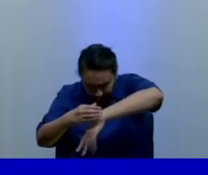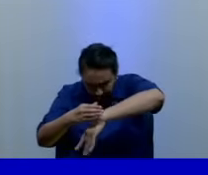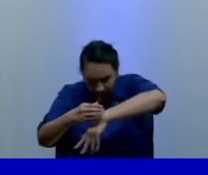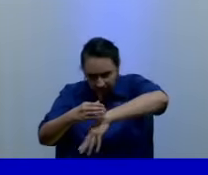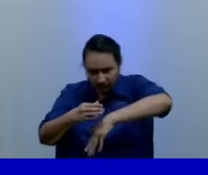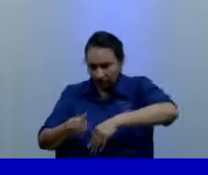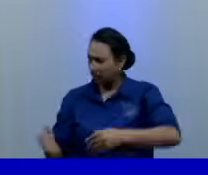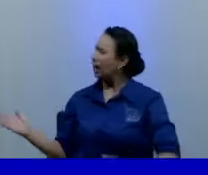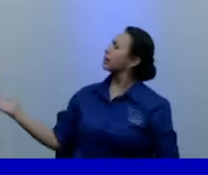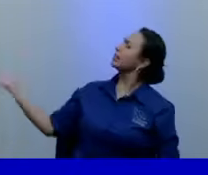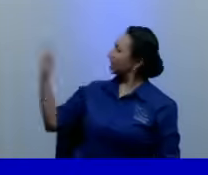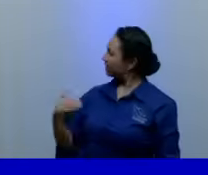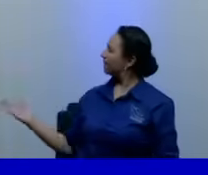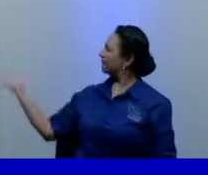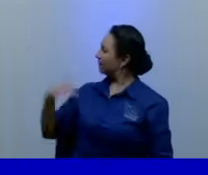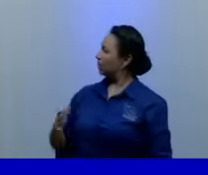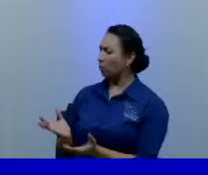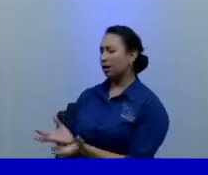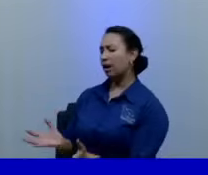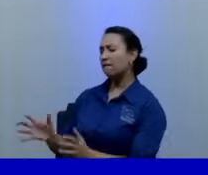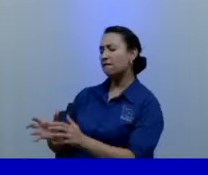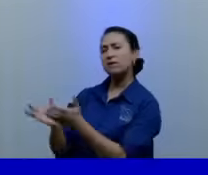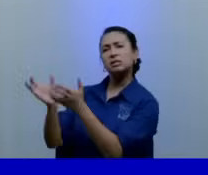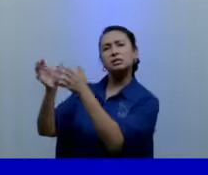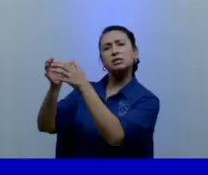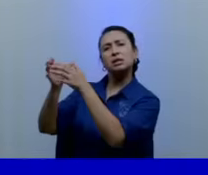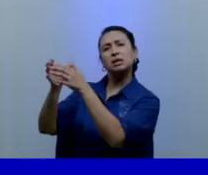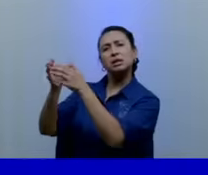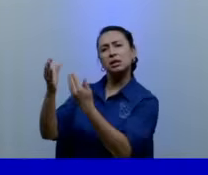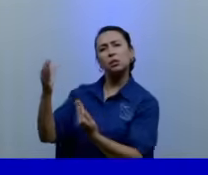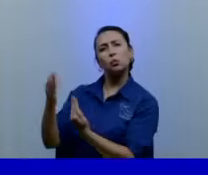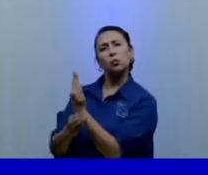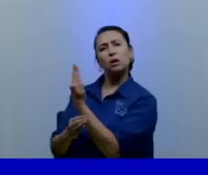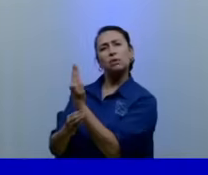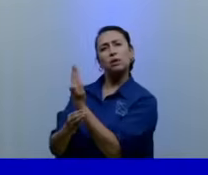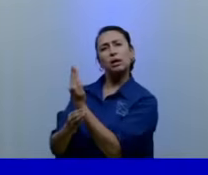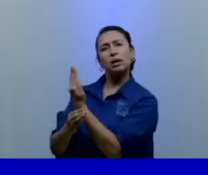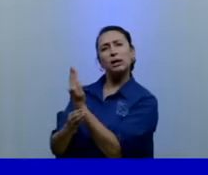Tráigame una vasija nueva y pónganle sal.